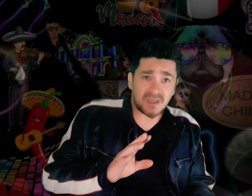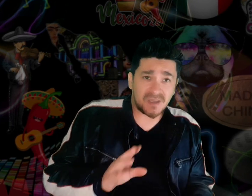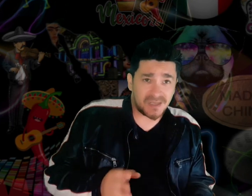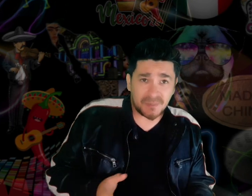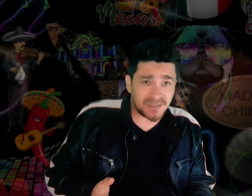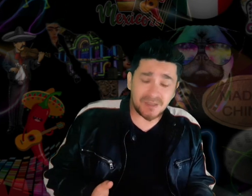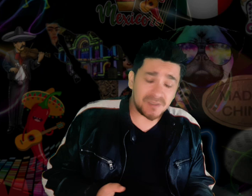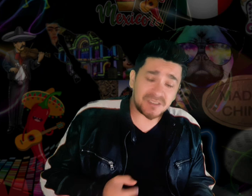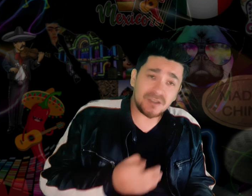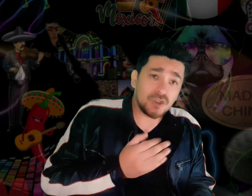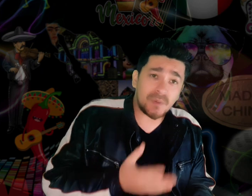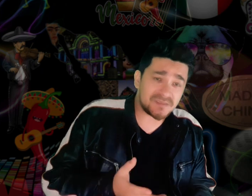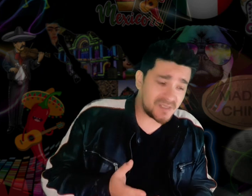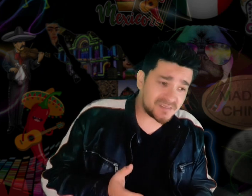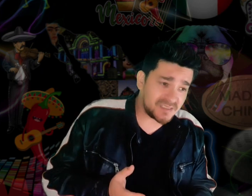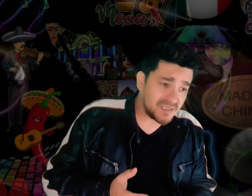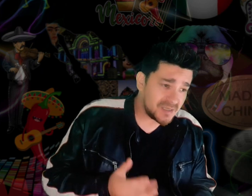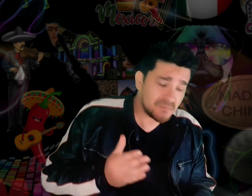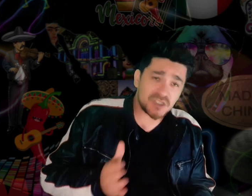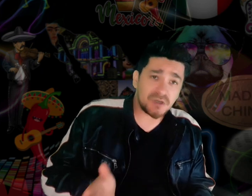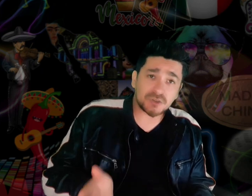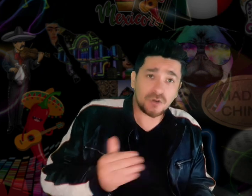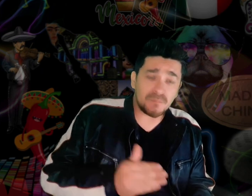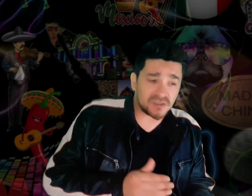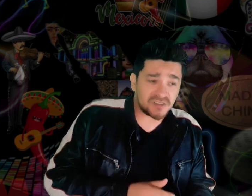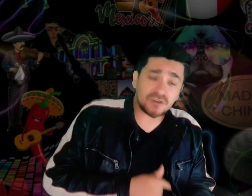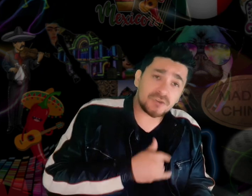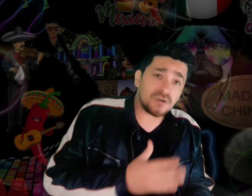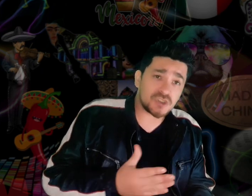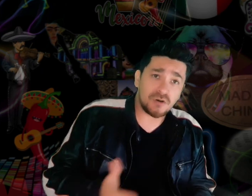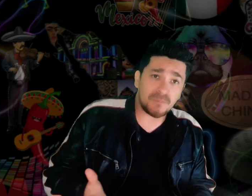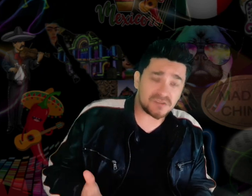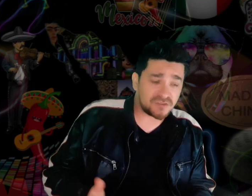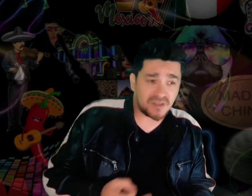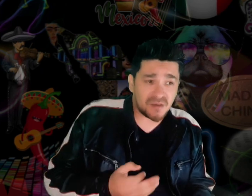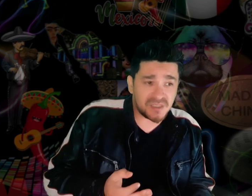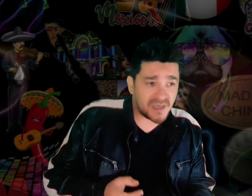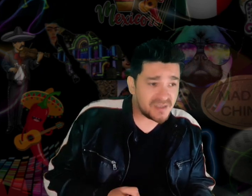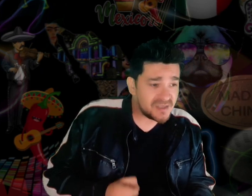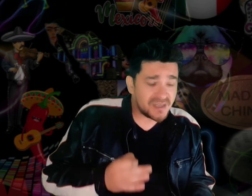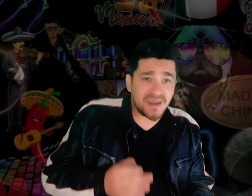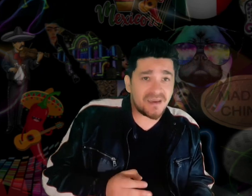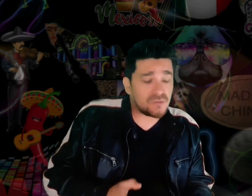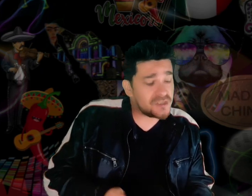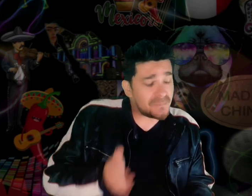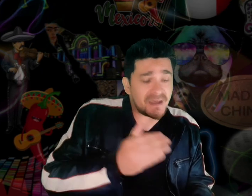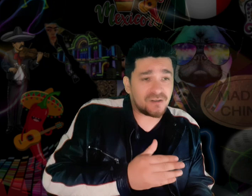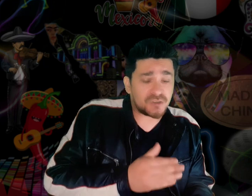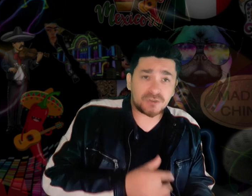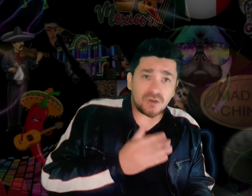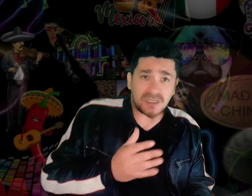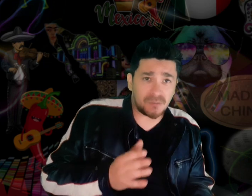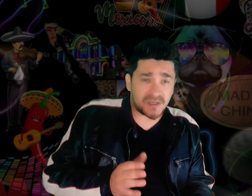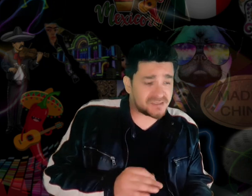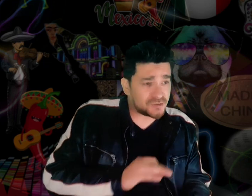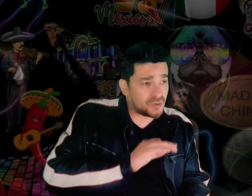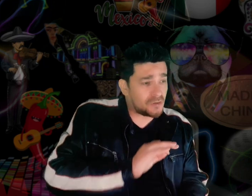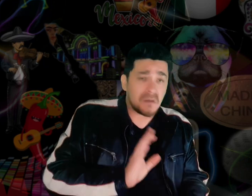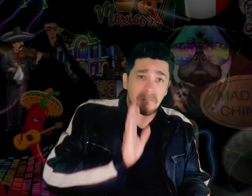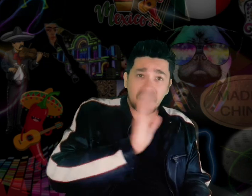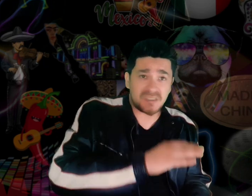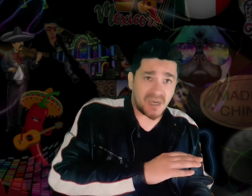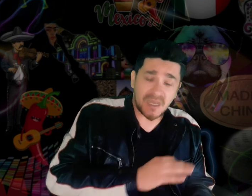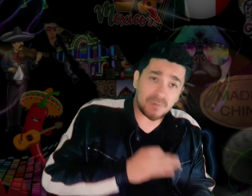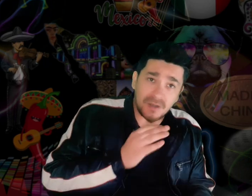todo. Lamentablemente no va a ser así, va a llevar todo un proceso, todo lleva un proceso en la vida, nada es de un día para el otro, todos queremos que sea